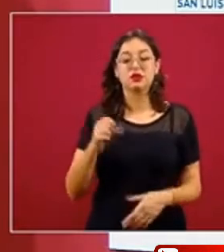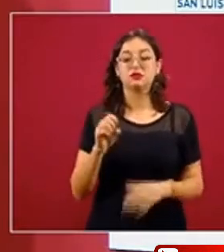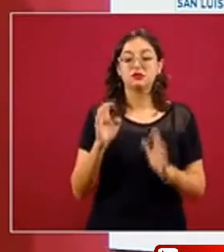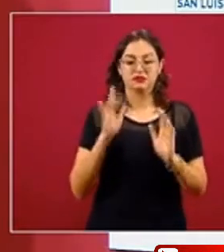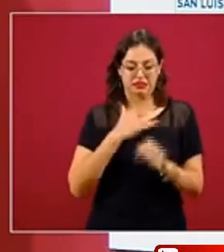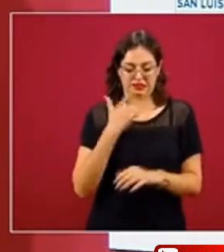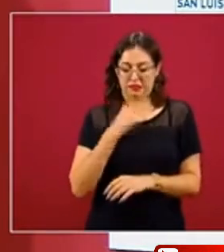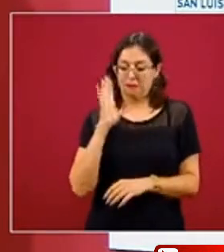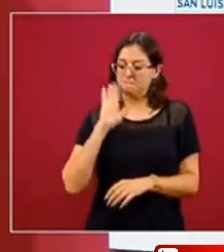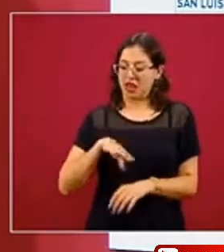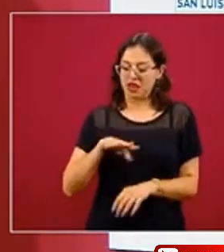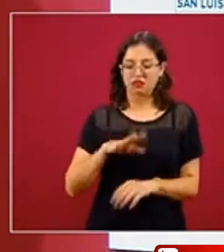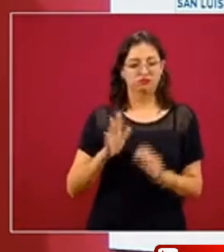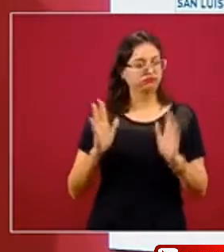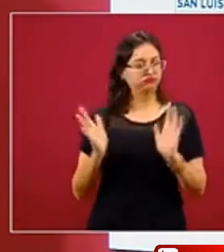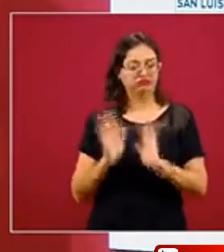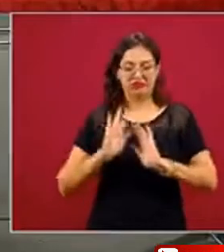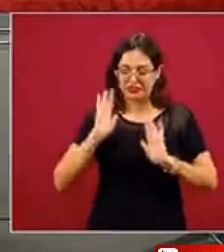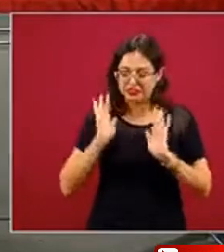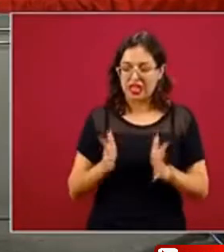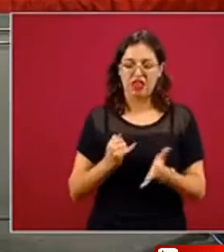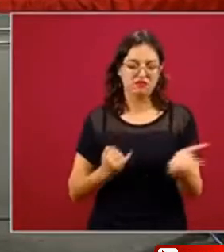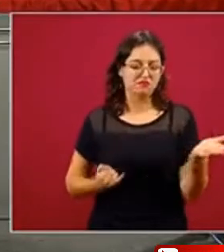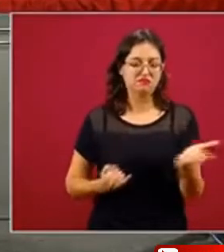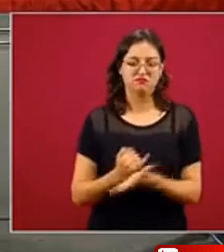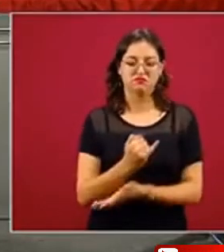inmediatas, deben ser inmediatas.